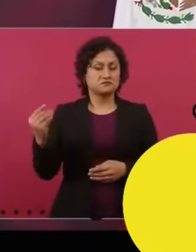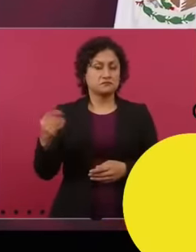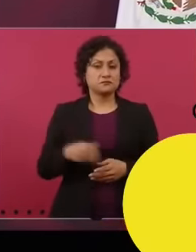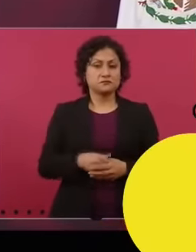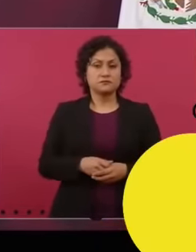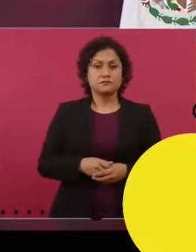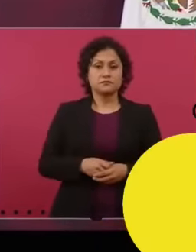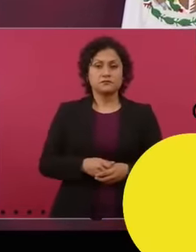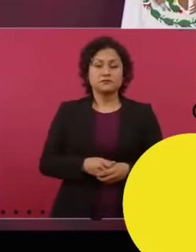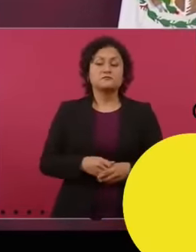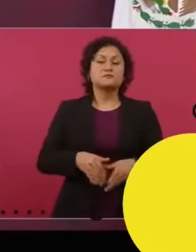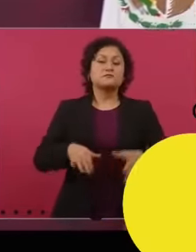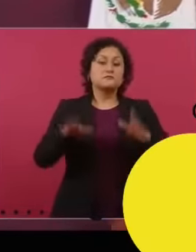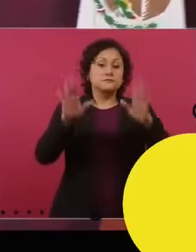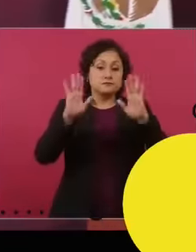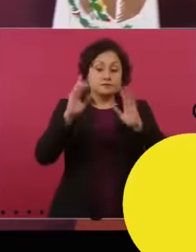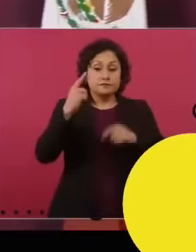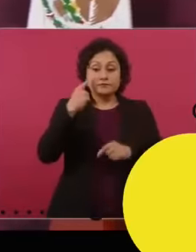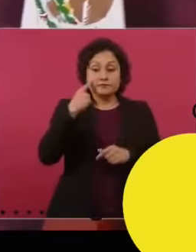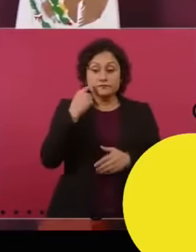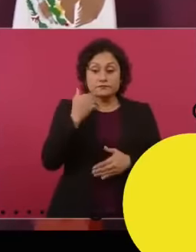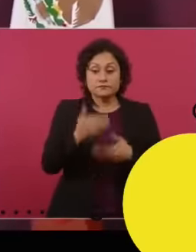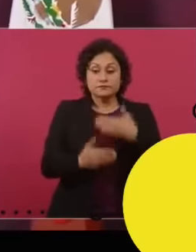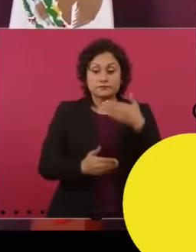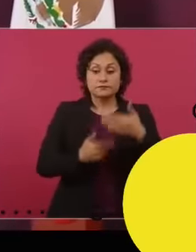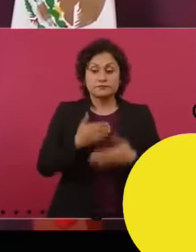Vamos a ver cómo